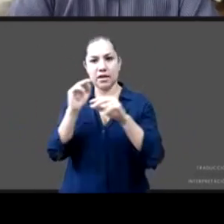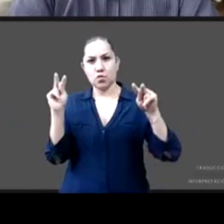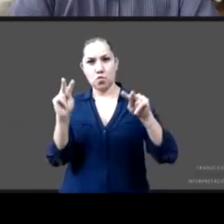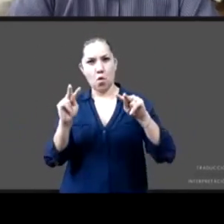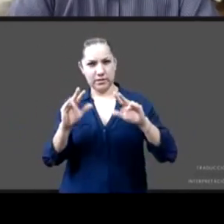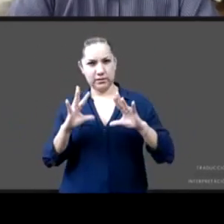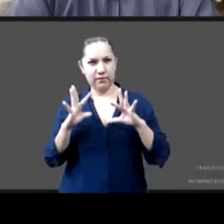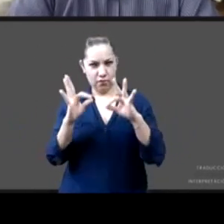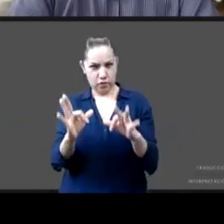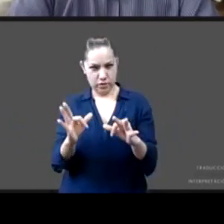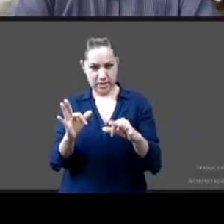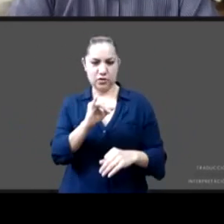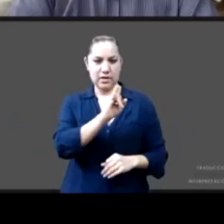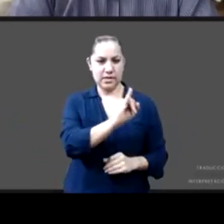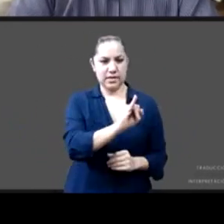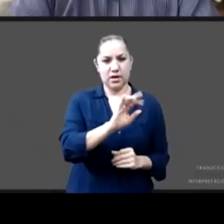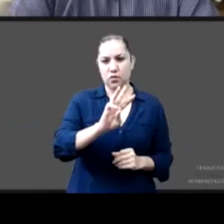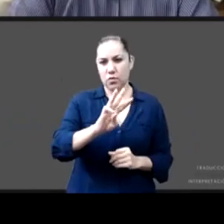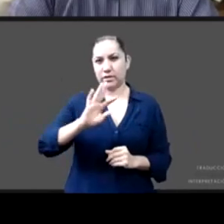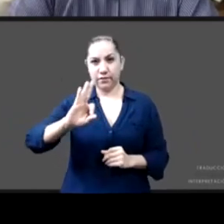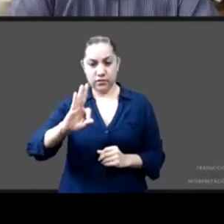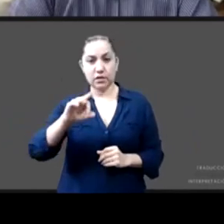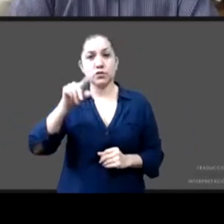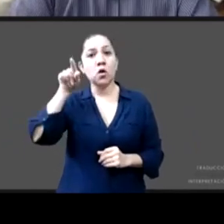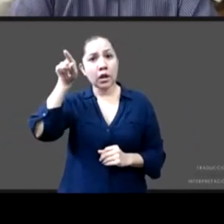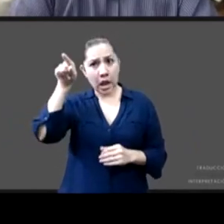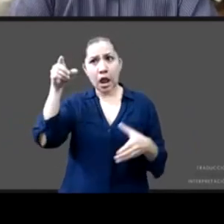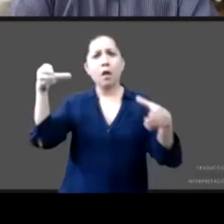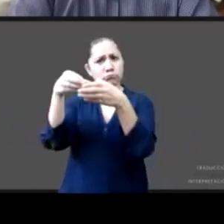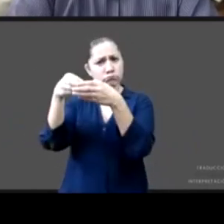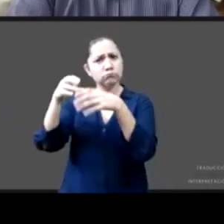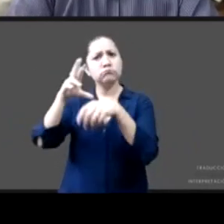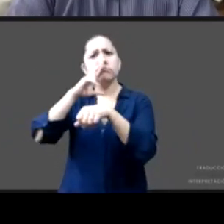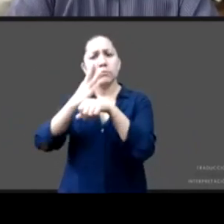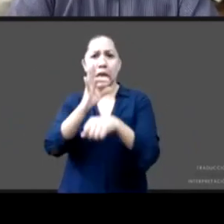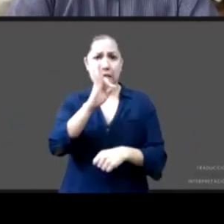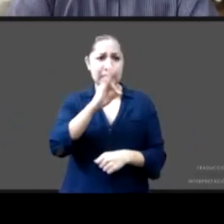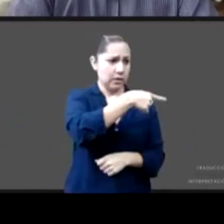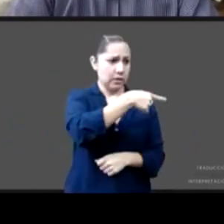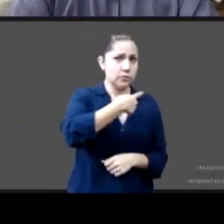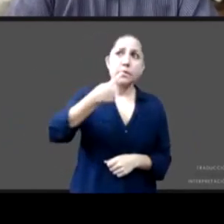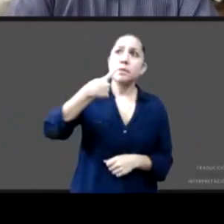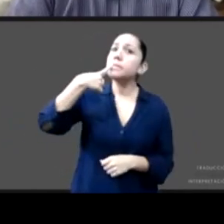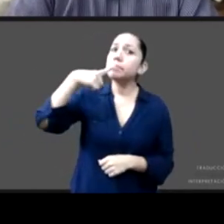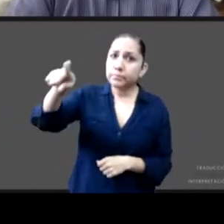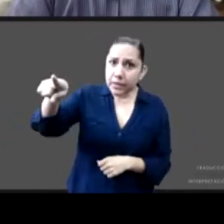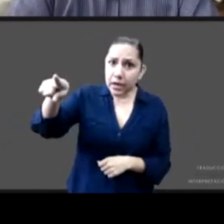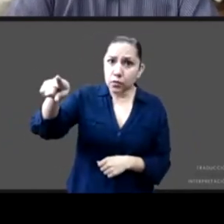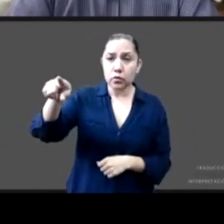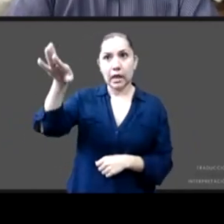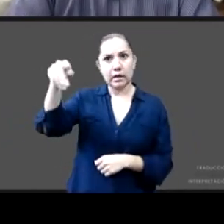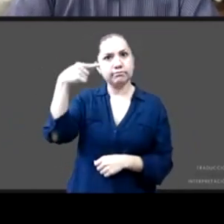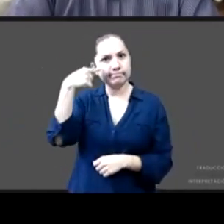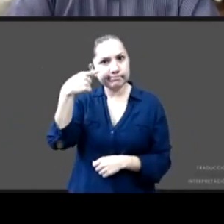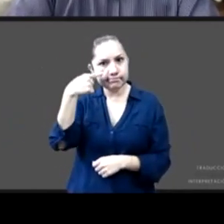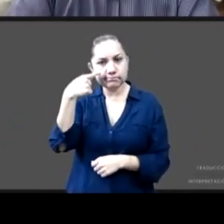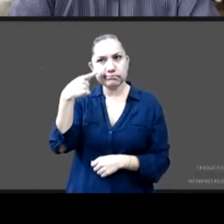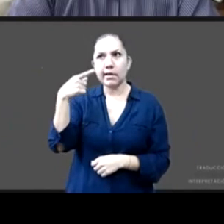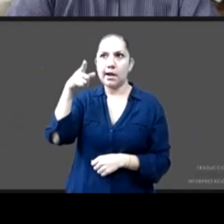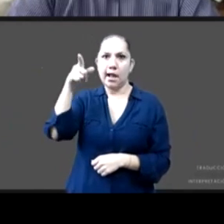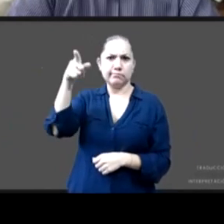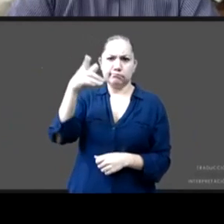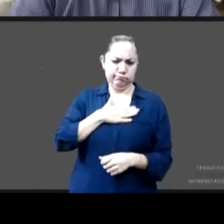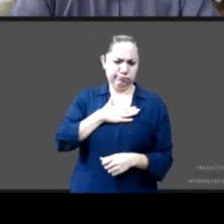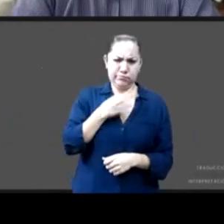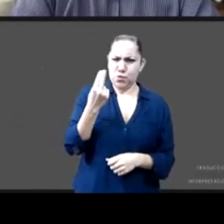se encargan en donde uno hace una denuncia online, anónima, en donde lo único